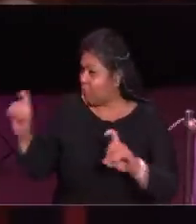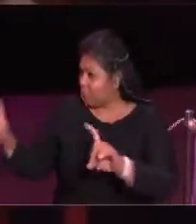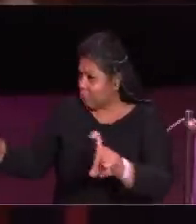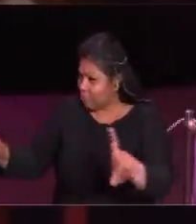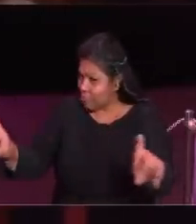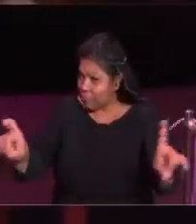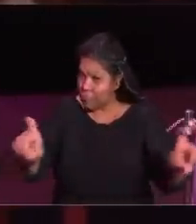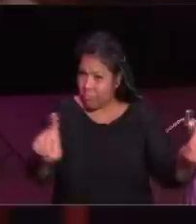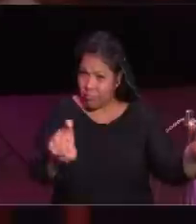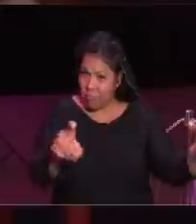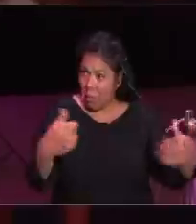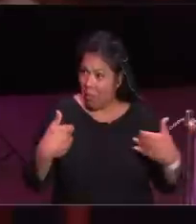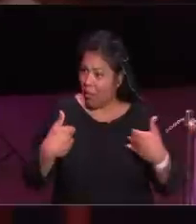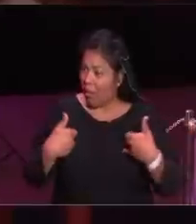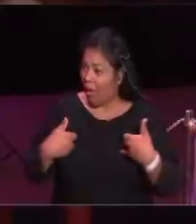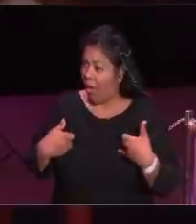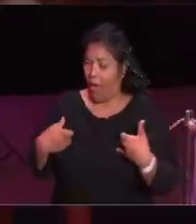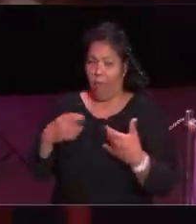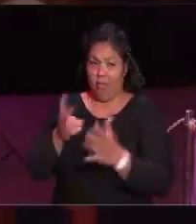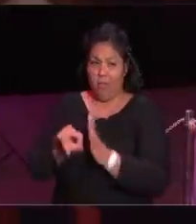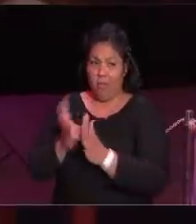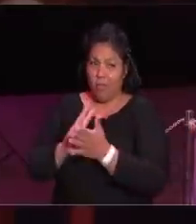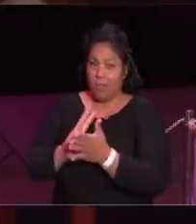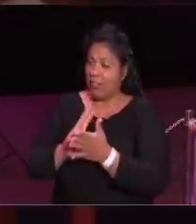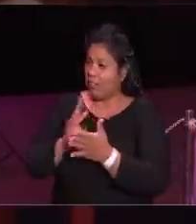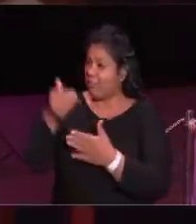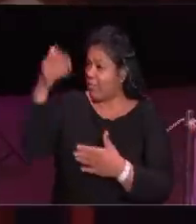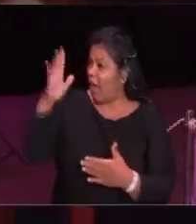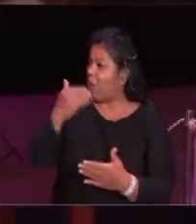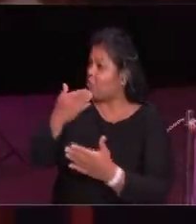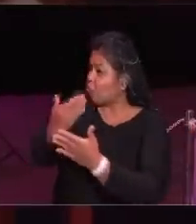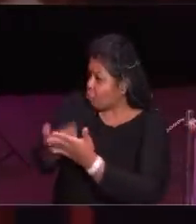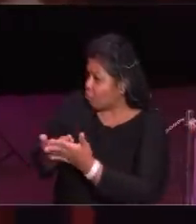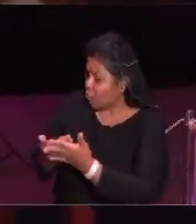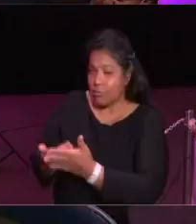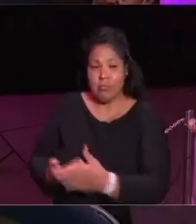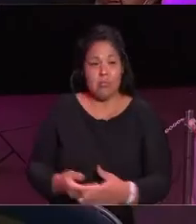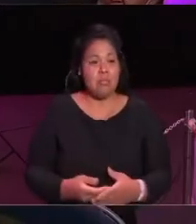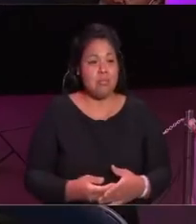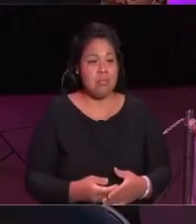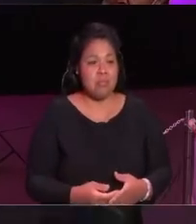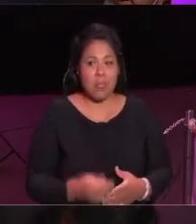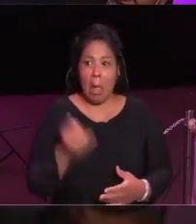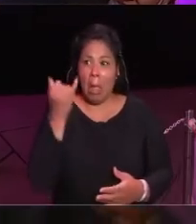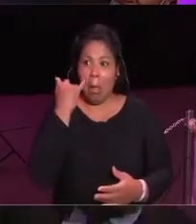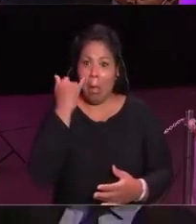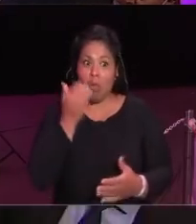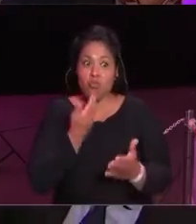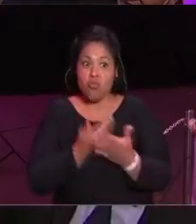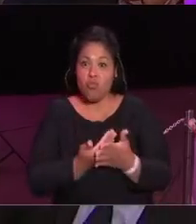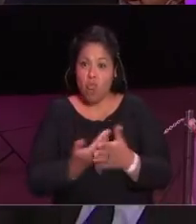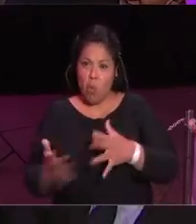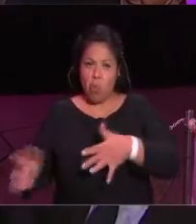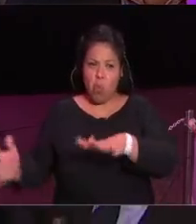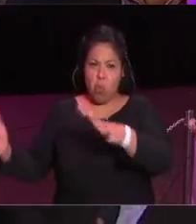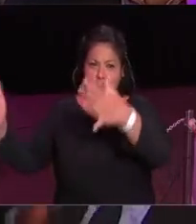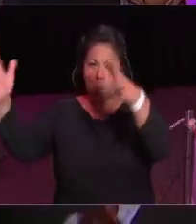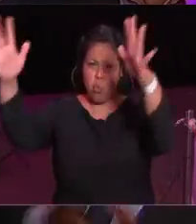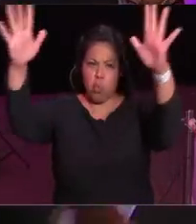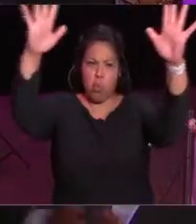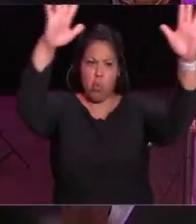Dije, habrá un testigo que Jehová es bueno. Si Él ha sido bueno, denle un aplauso